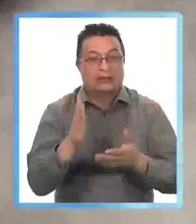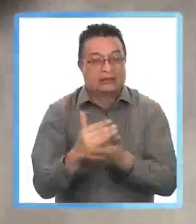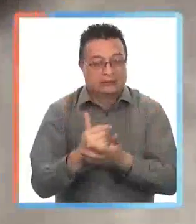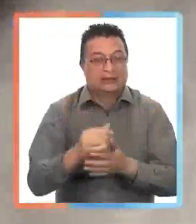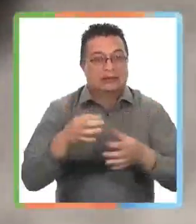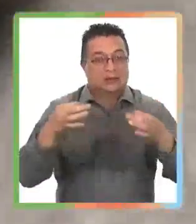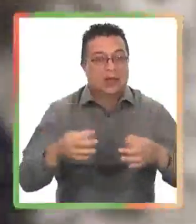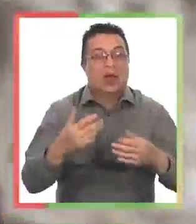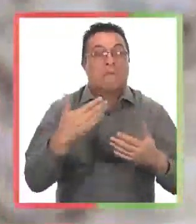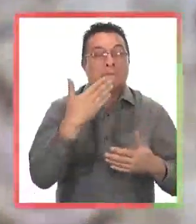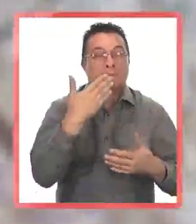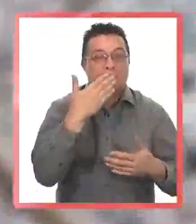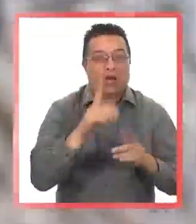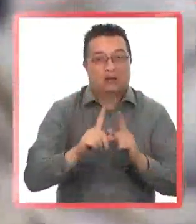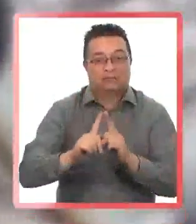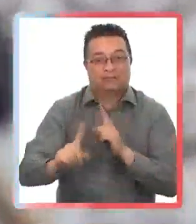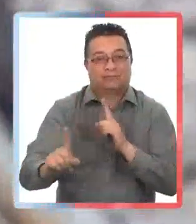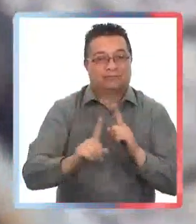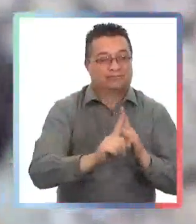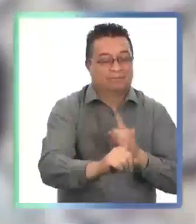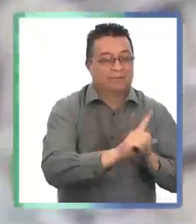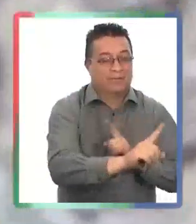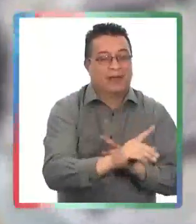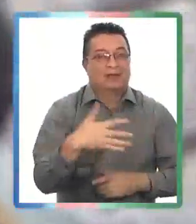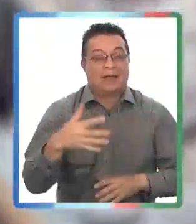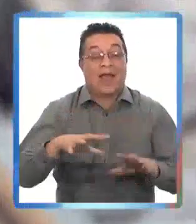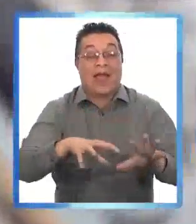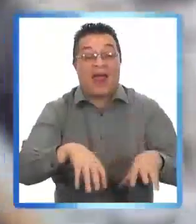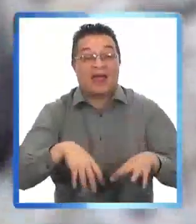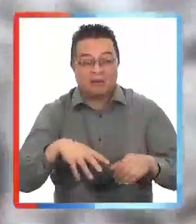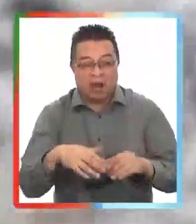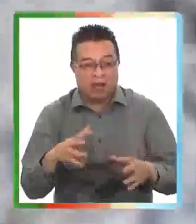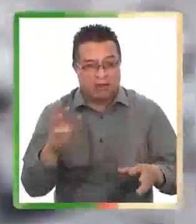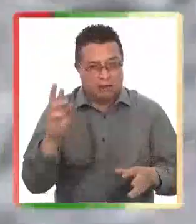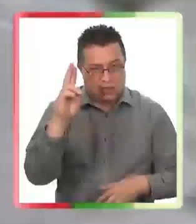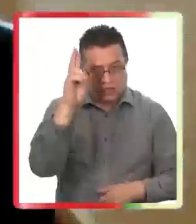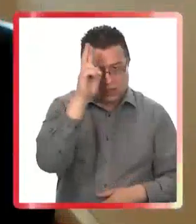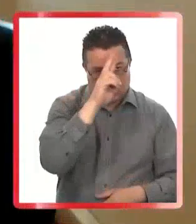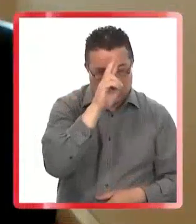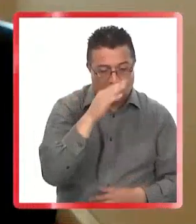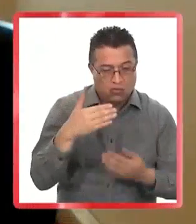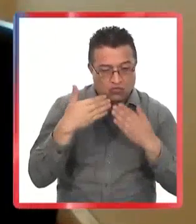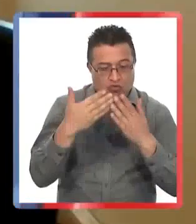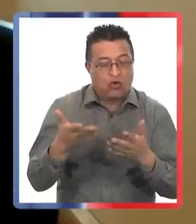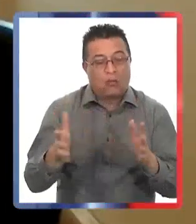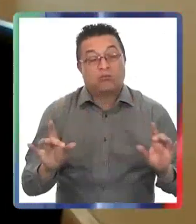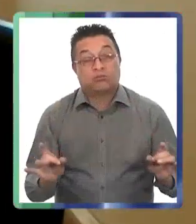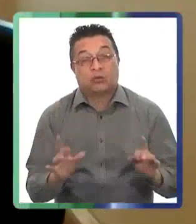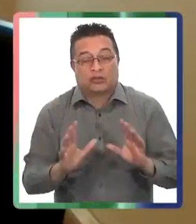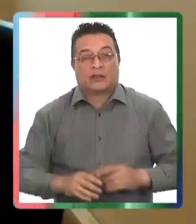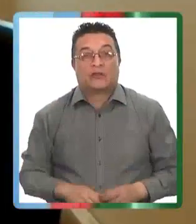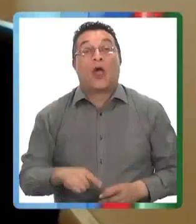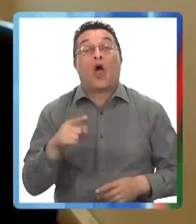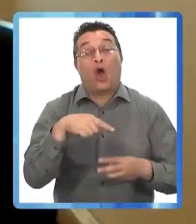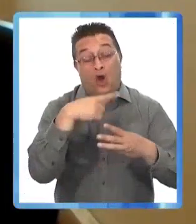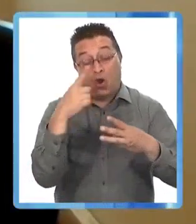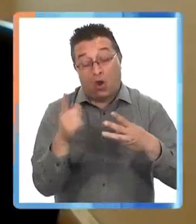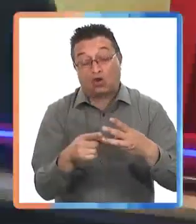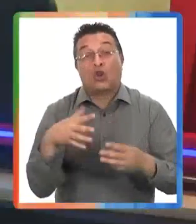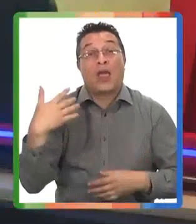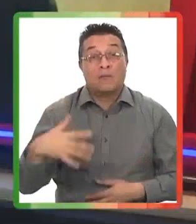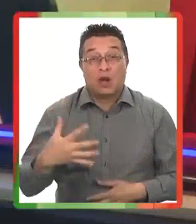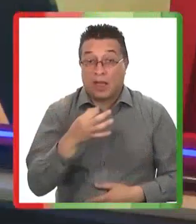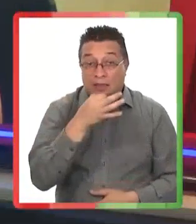las medidas de seguridad en términos de mantener una distancia importante respecto de animales que pudiesen estar contagiados.